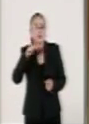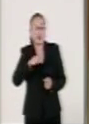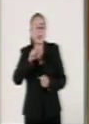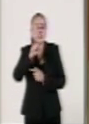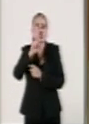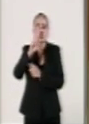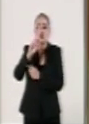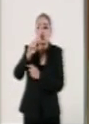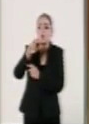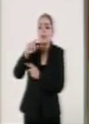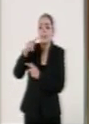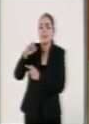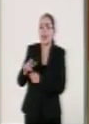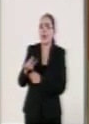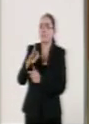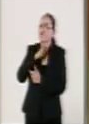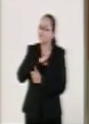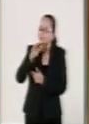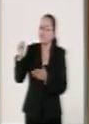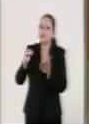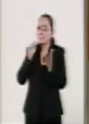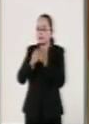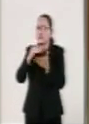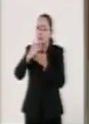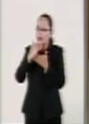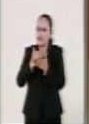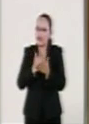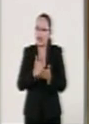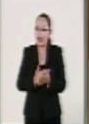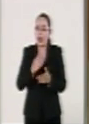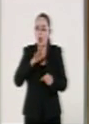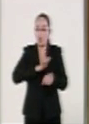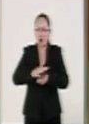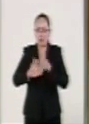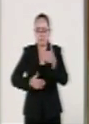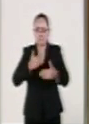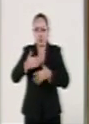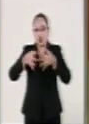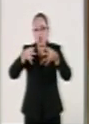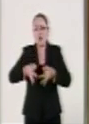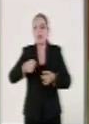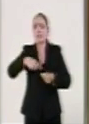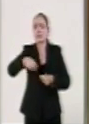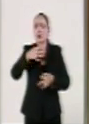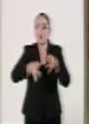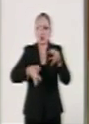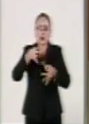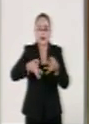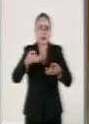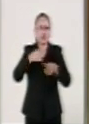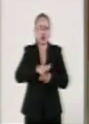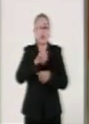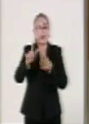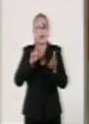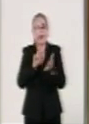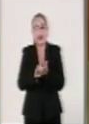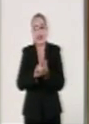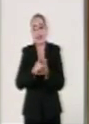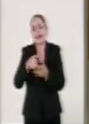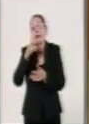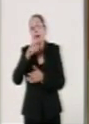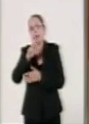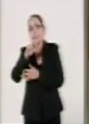solventar técnica y legislativamente la base jurídica de la Ley General de Víctimas que